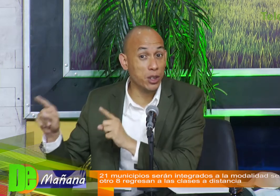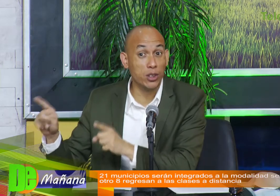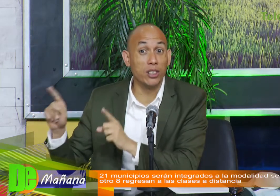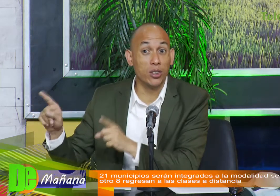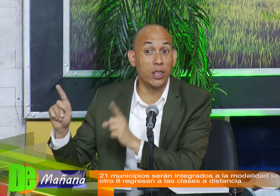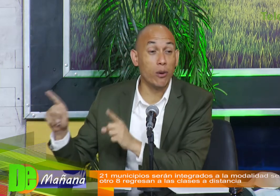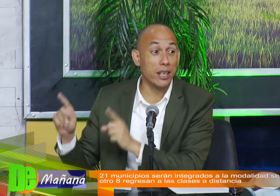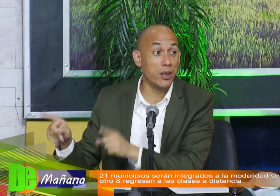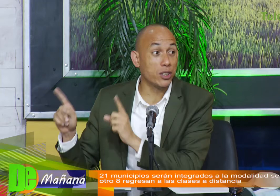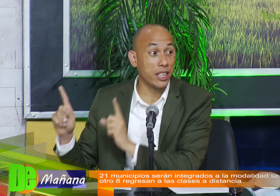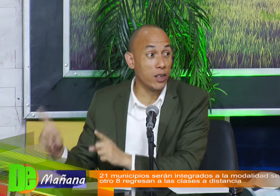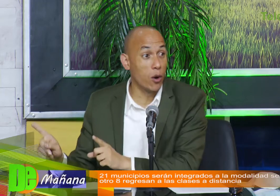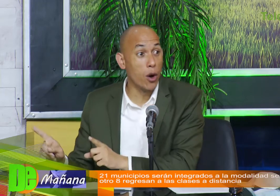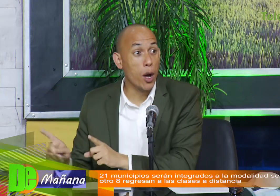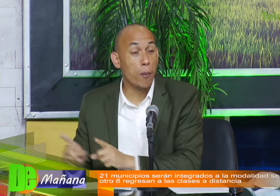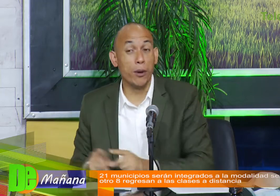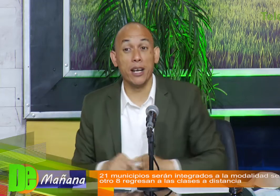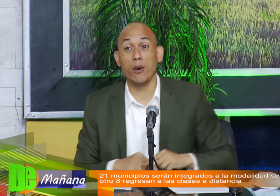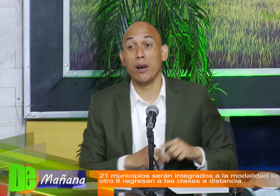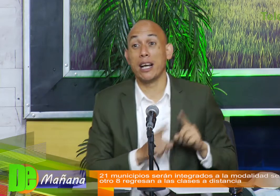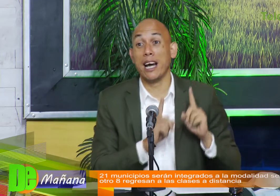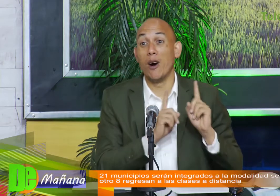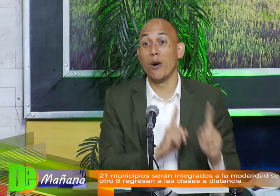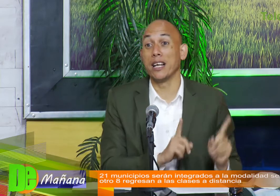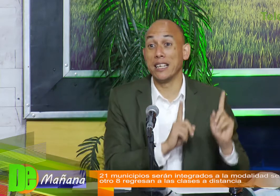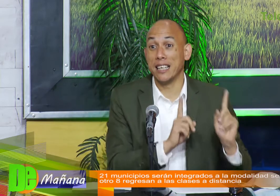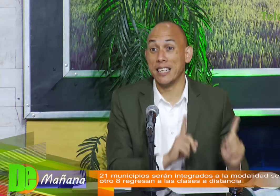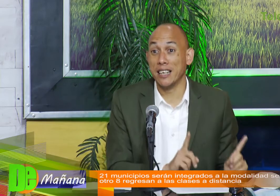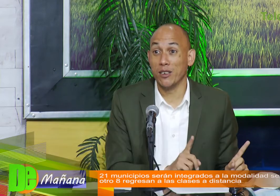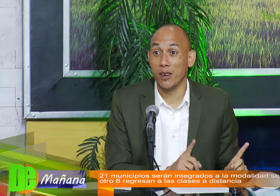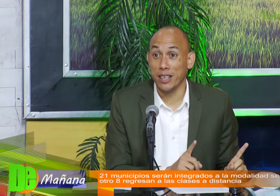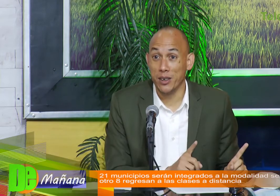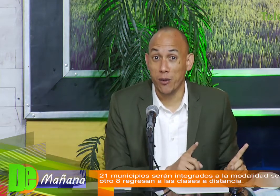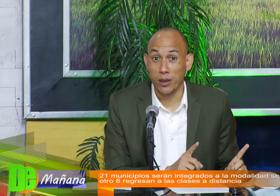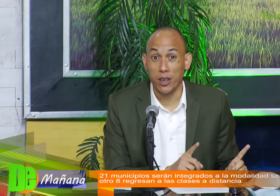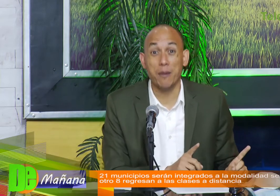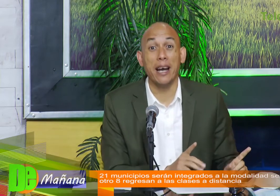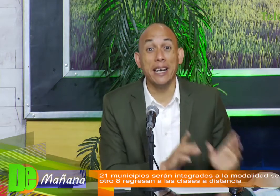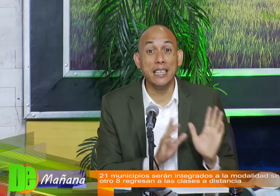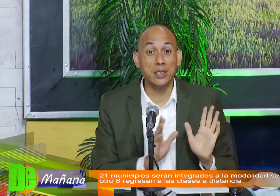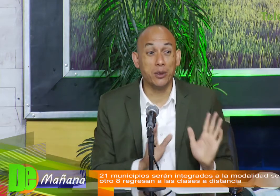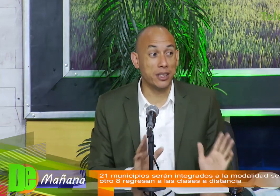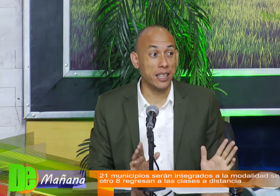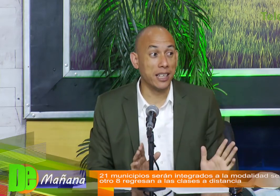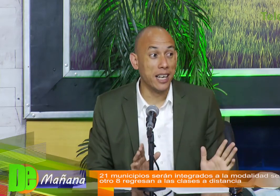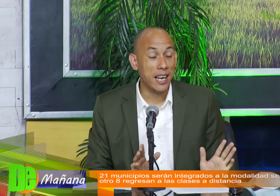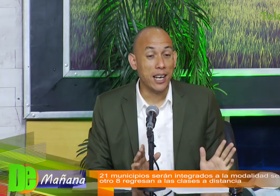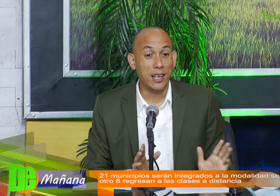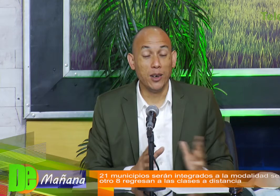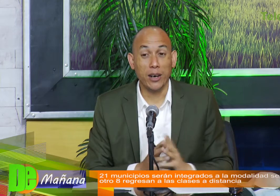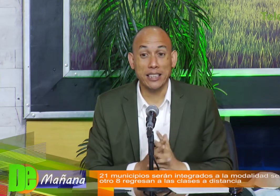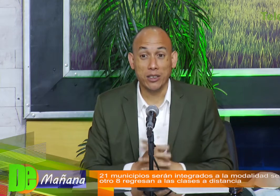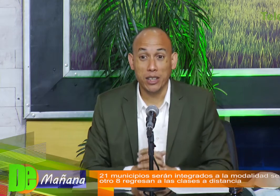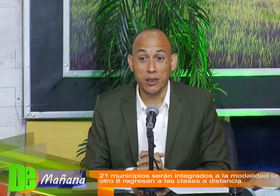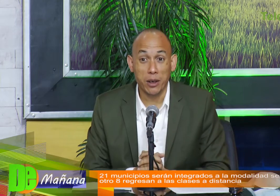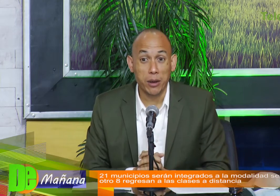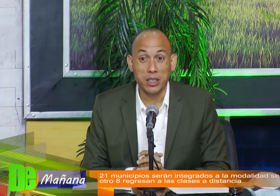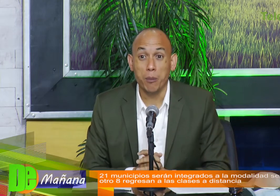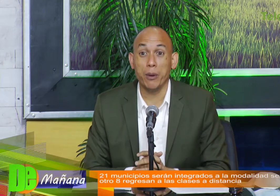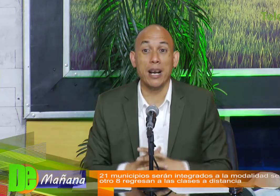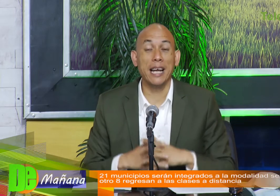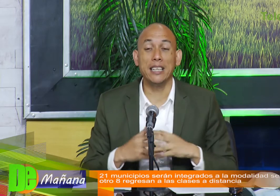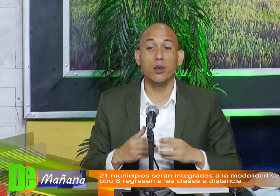en la televisión del son del cuadernillo 5 pero hay escuelas que ahora es que está llegado el cuadernillo 4 imagines si usted lo que estás haciendo